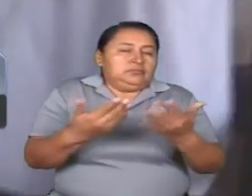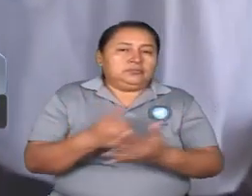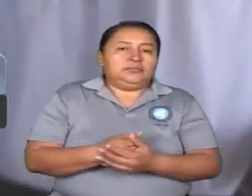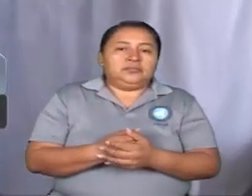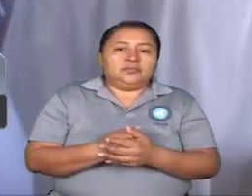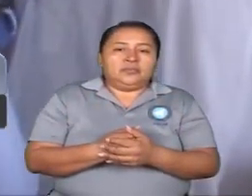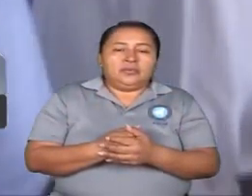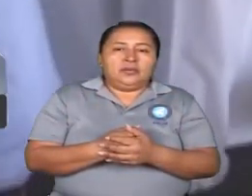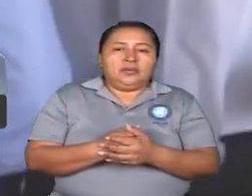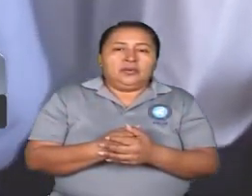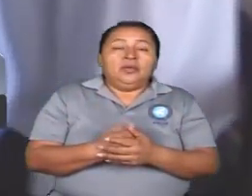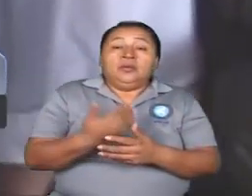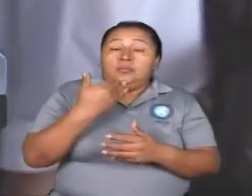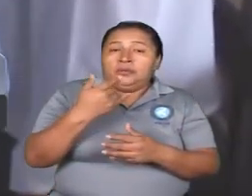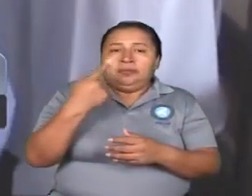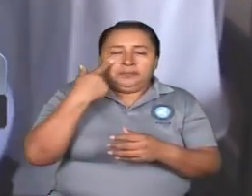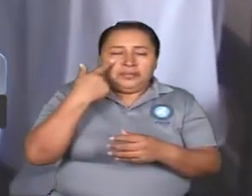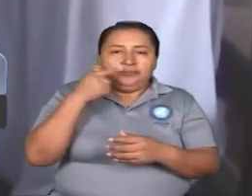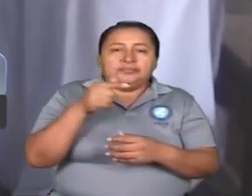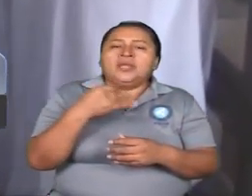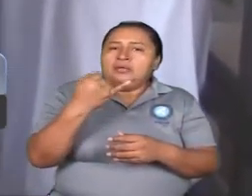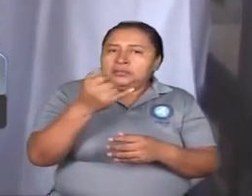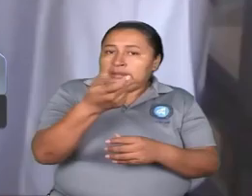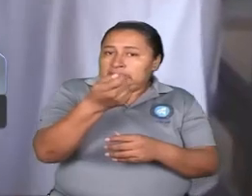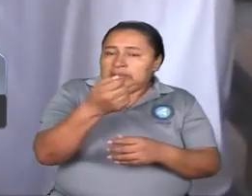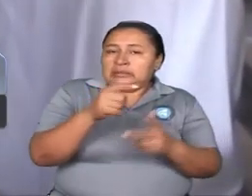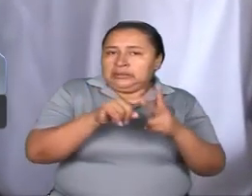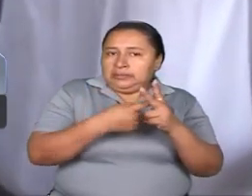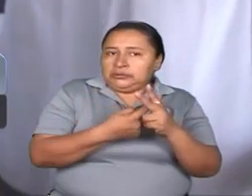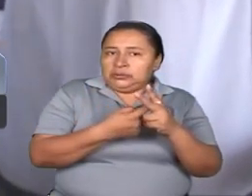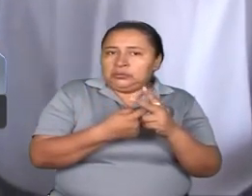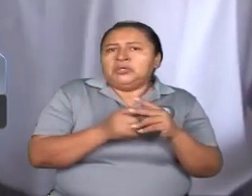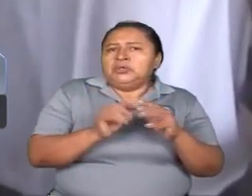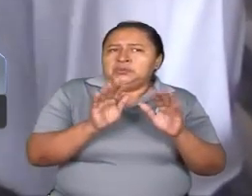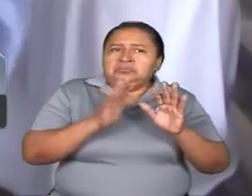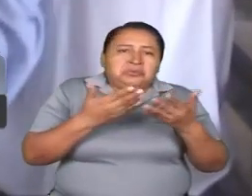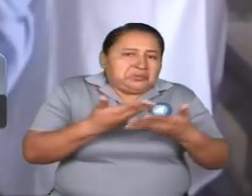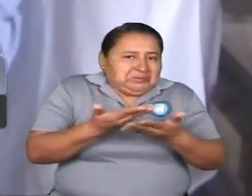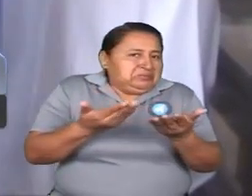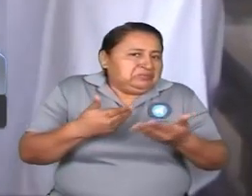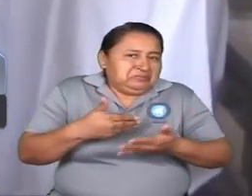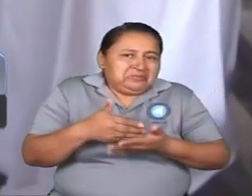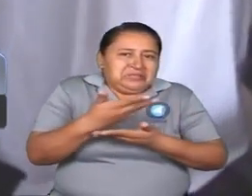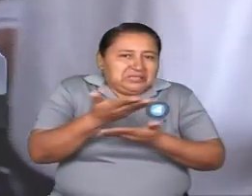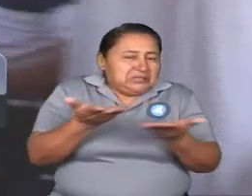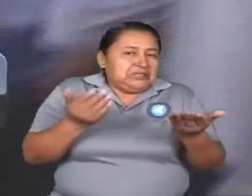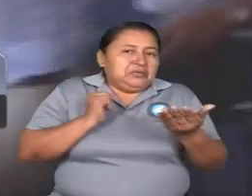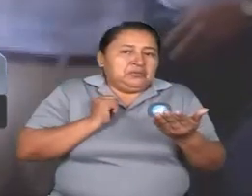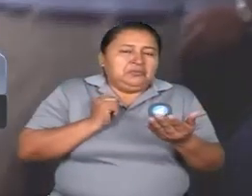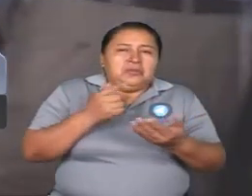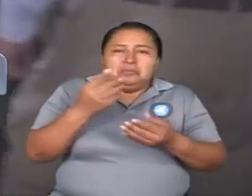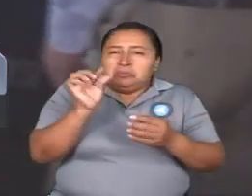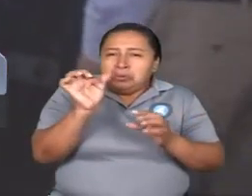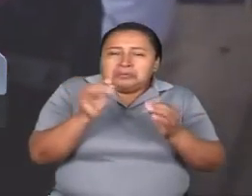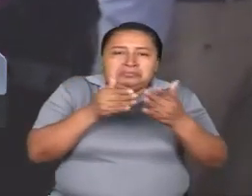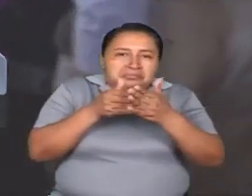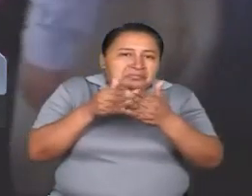mira, el canal efectivamente nació de forma modesta, ¿verdad? Con recursos muy